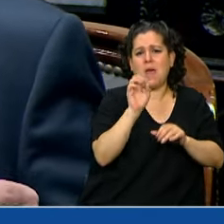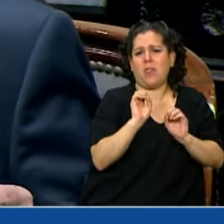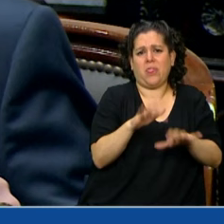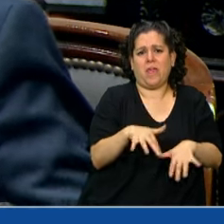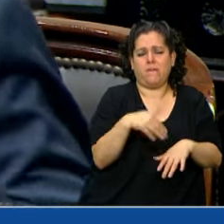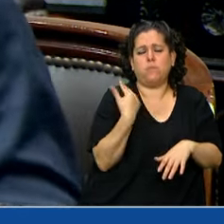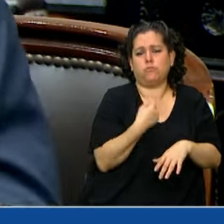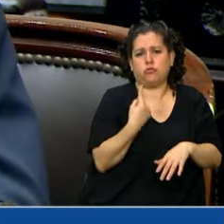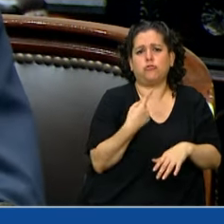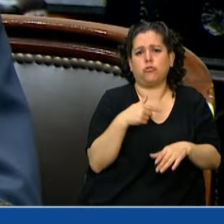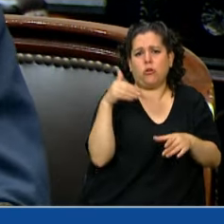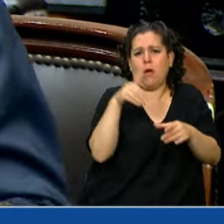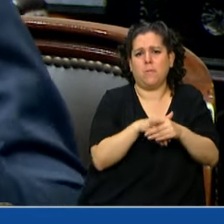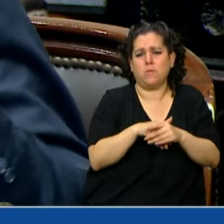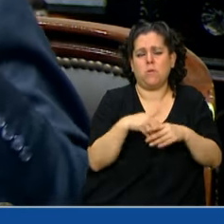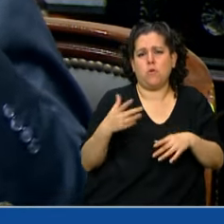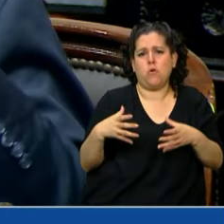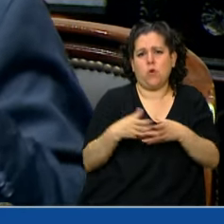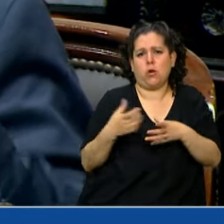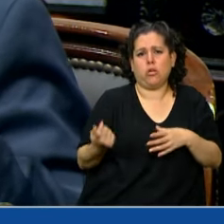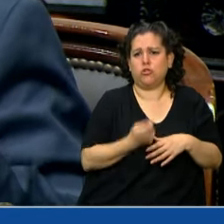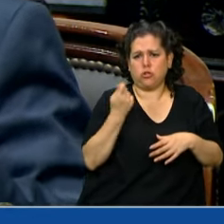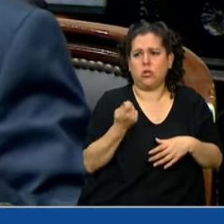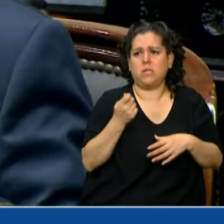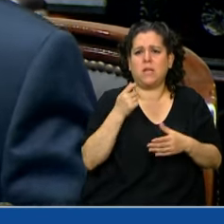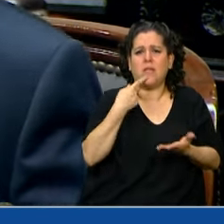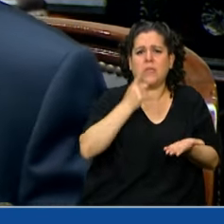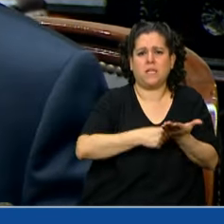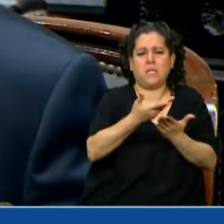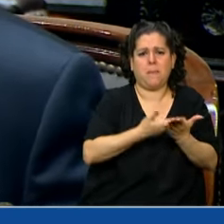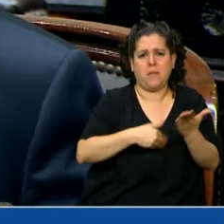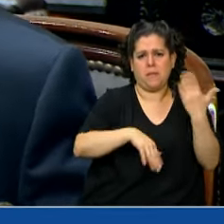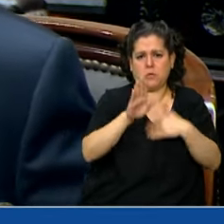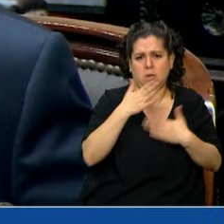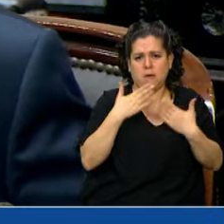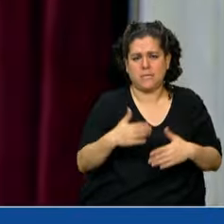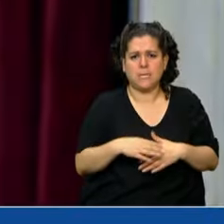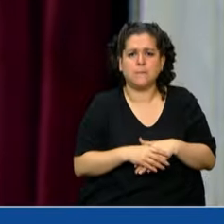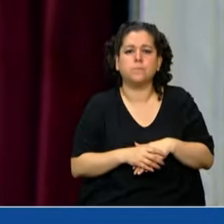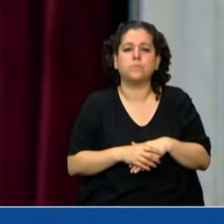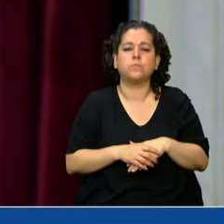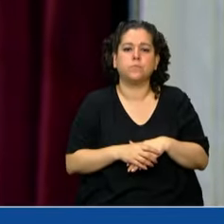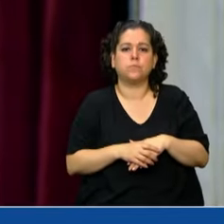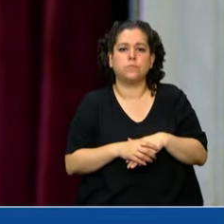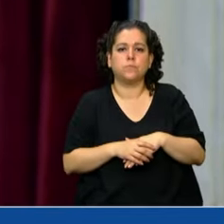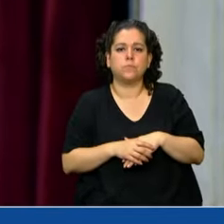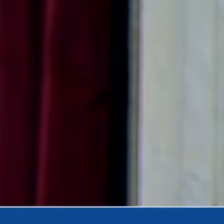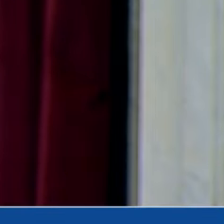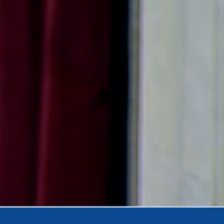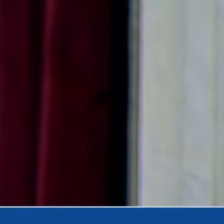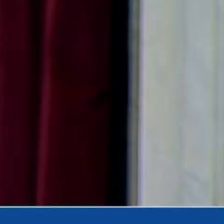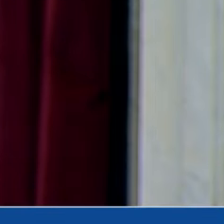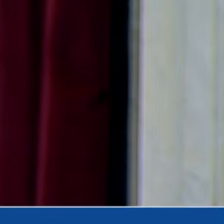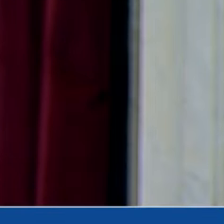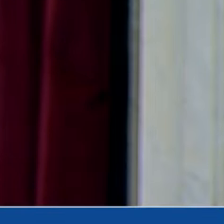ese motivo vamos a acompañar como bloque socialista el dictamen de mayoría Gracias diputado contin continu el